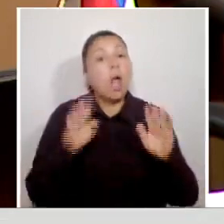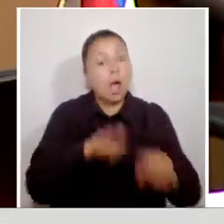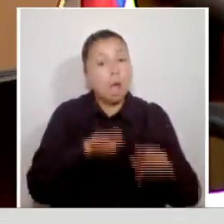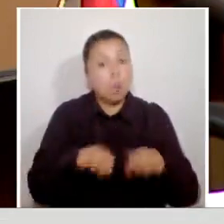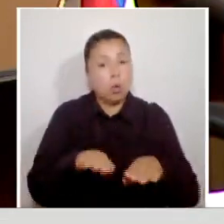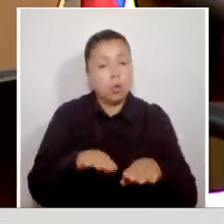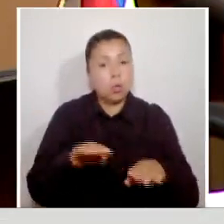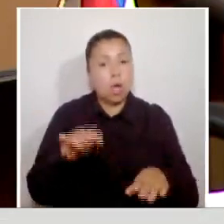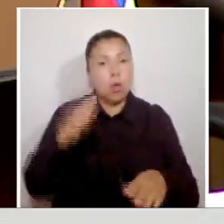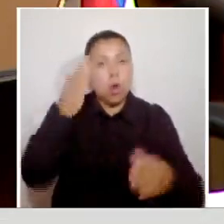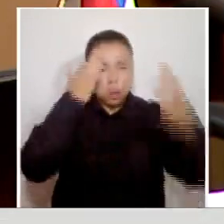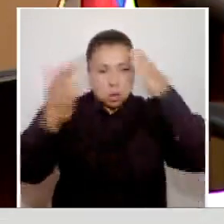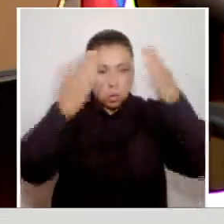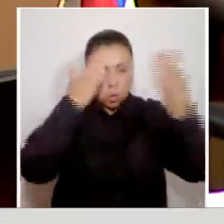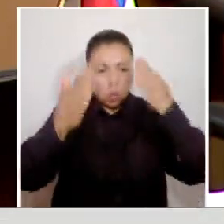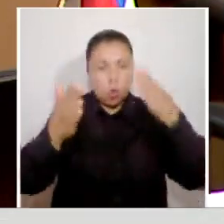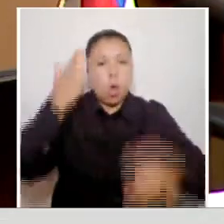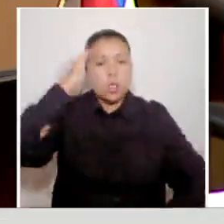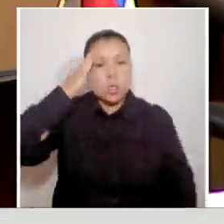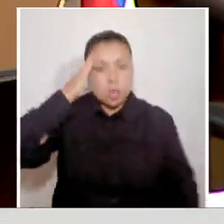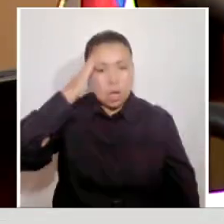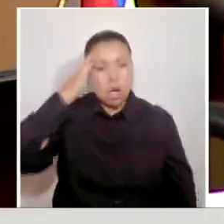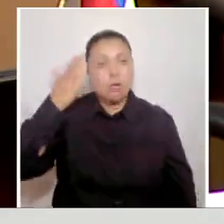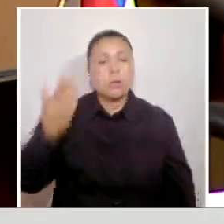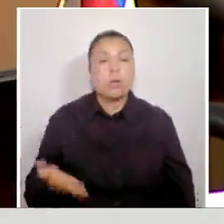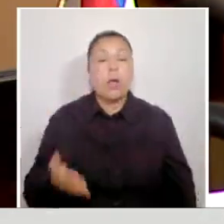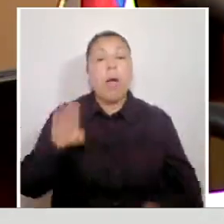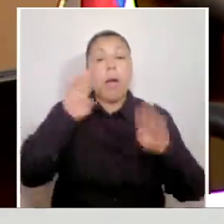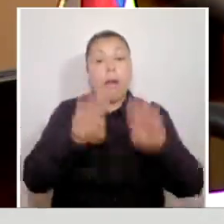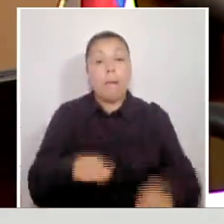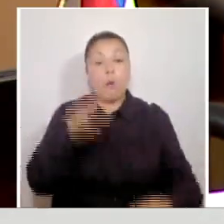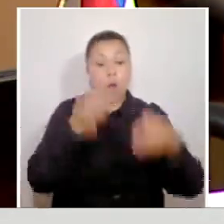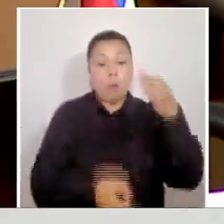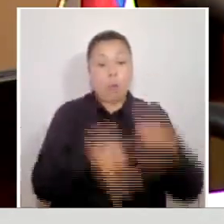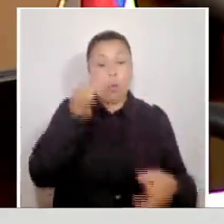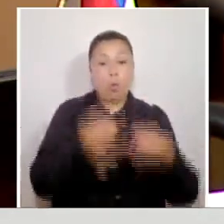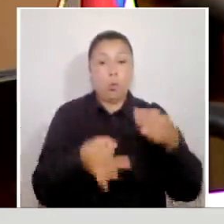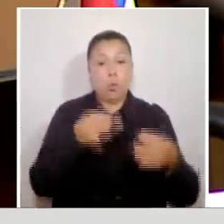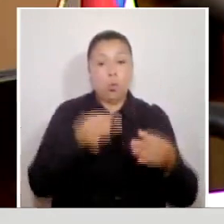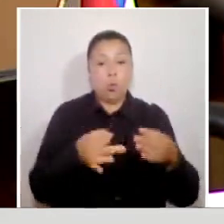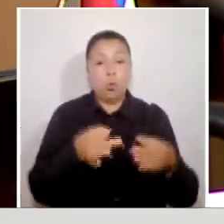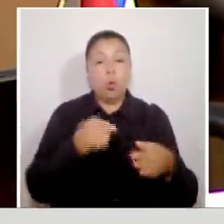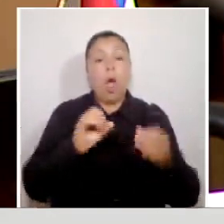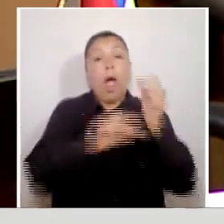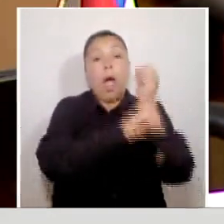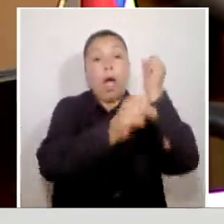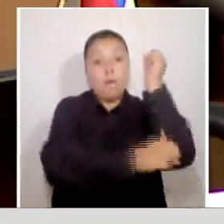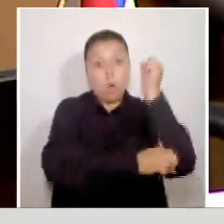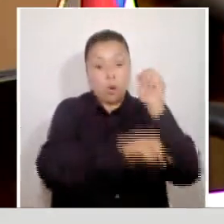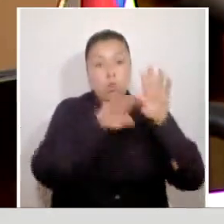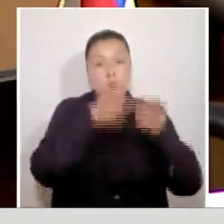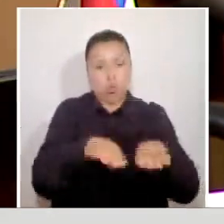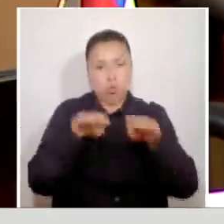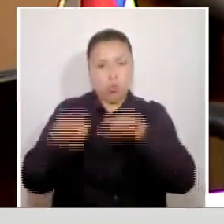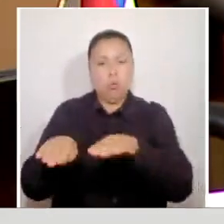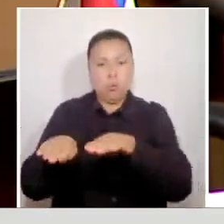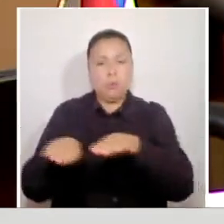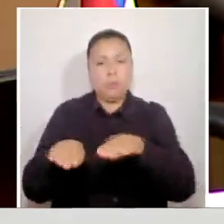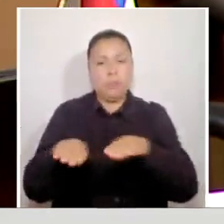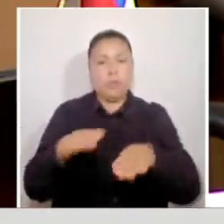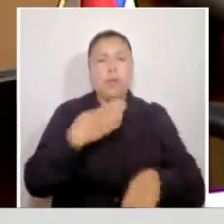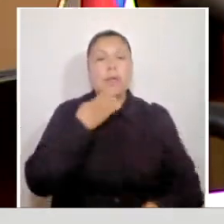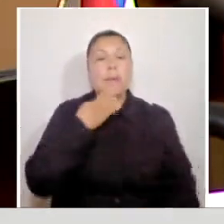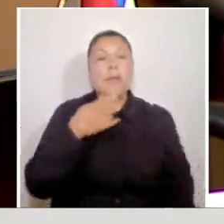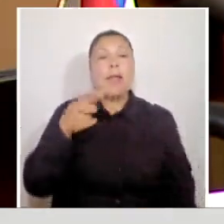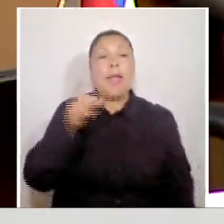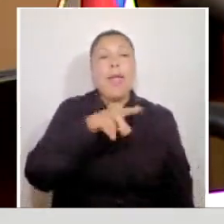psicólogos por psiquiatras está respaldado por la por la justicia está respaldado por abogados y también el SAP se puede dar